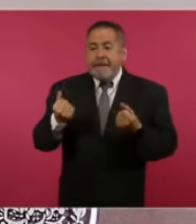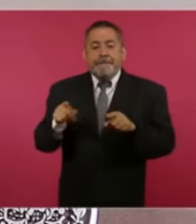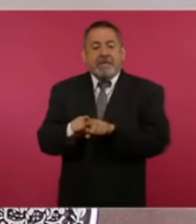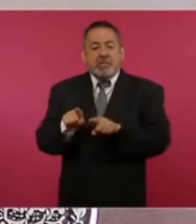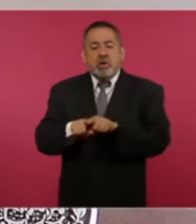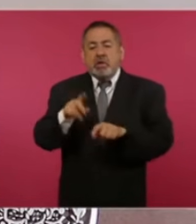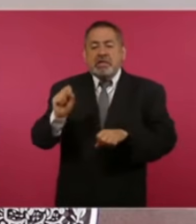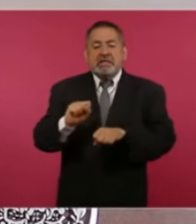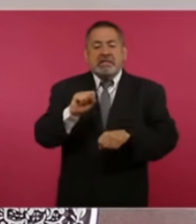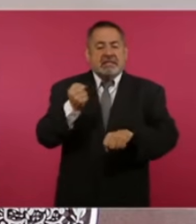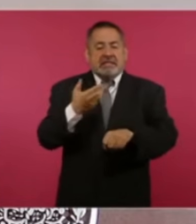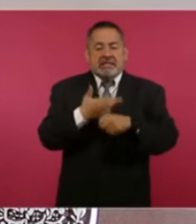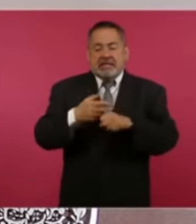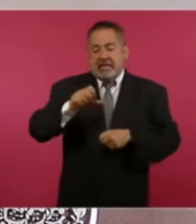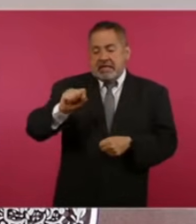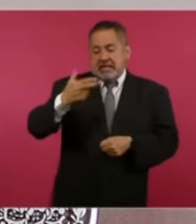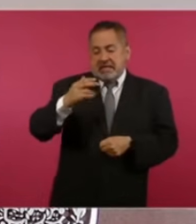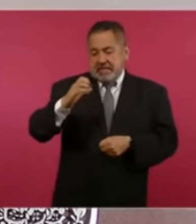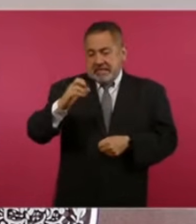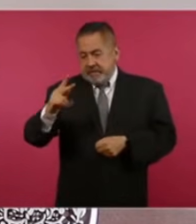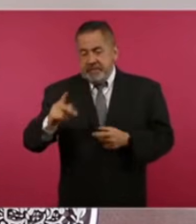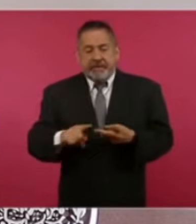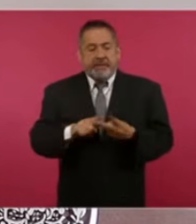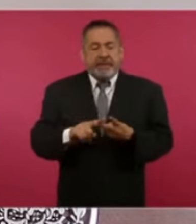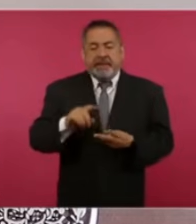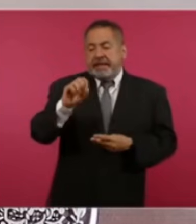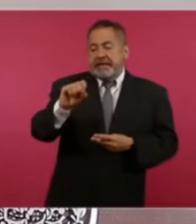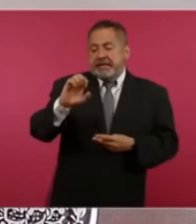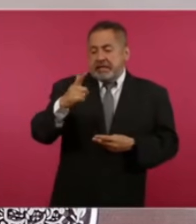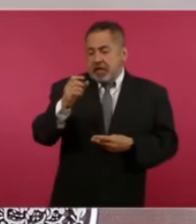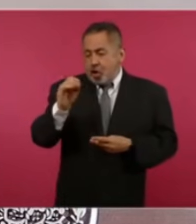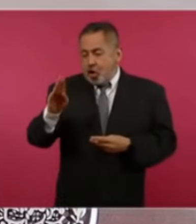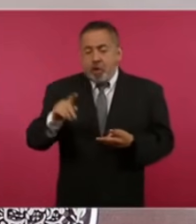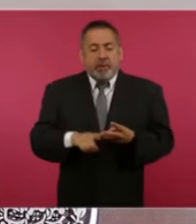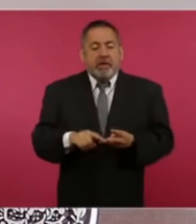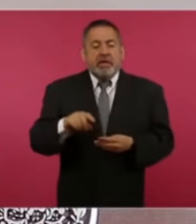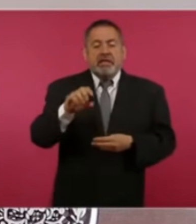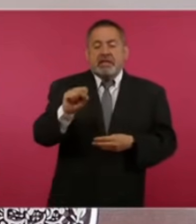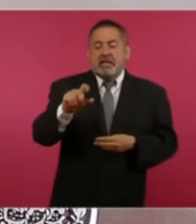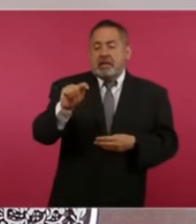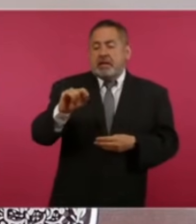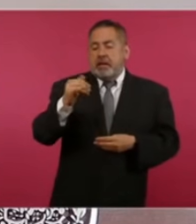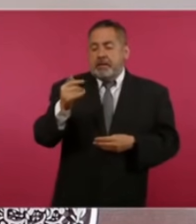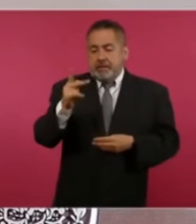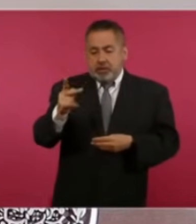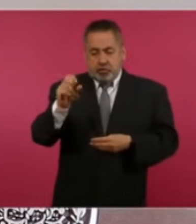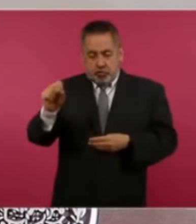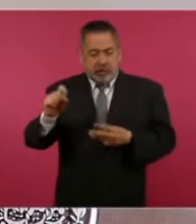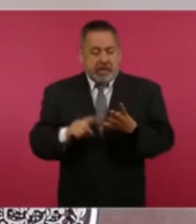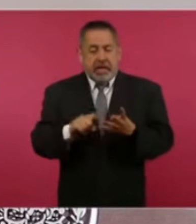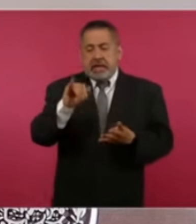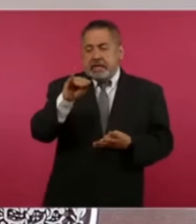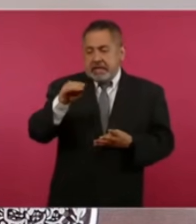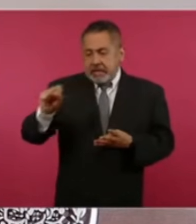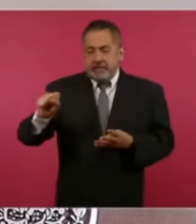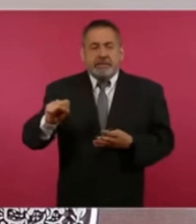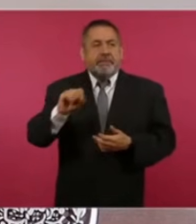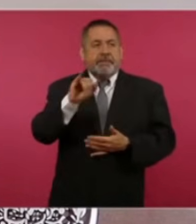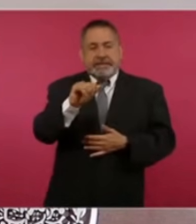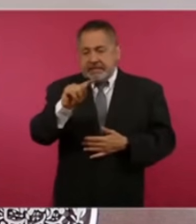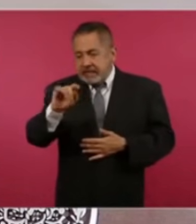de Hacienda y Crédito Público, Gobernación, Trabajo y Previsión Social, el IMSS,